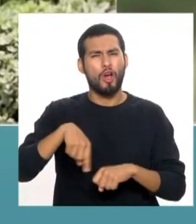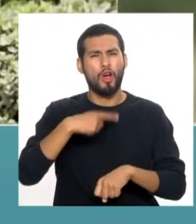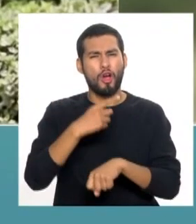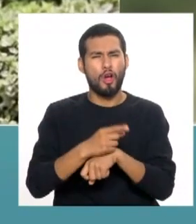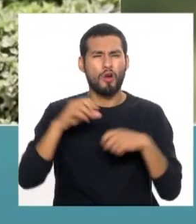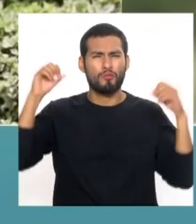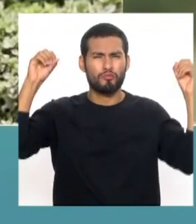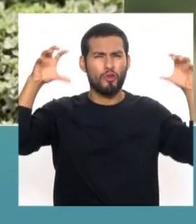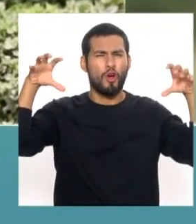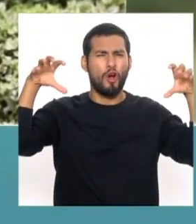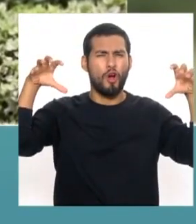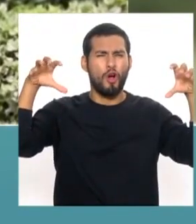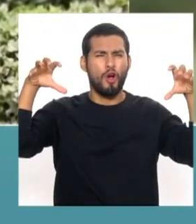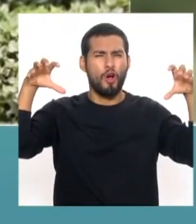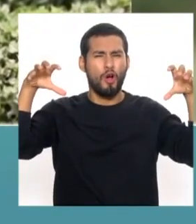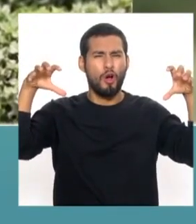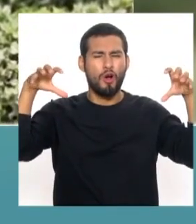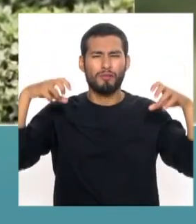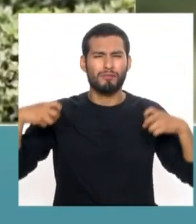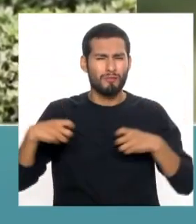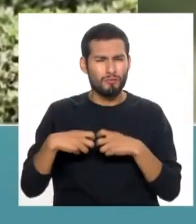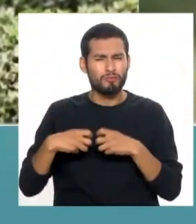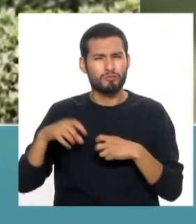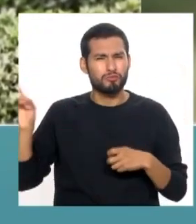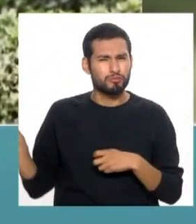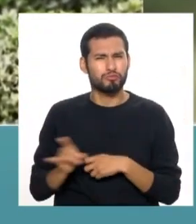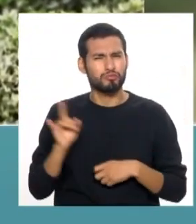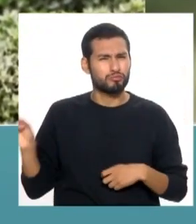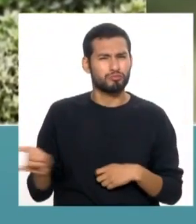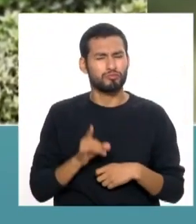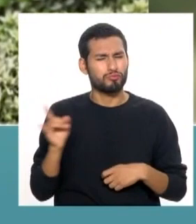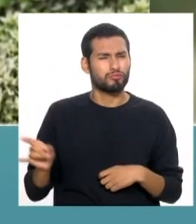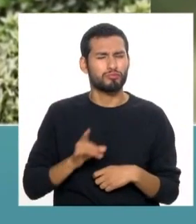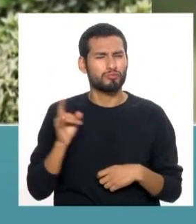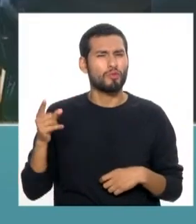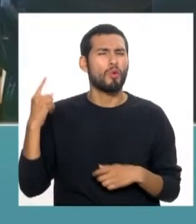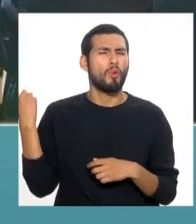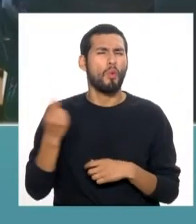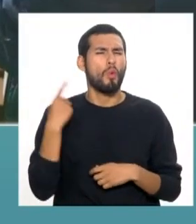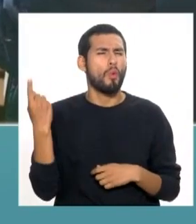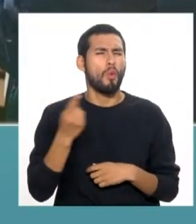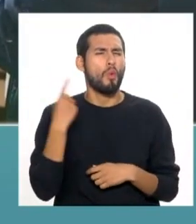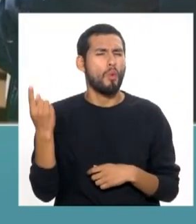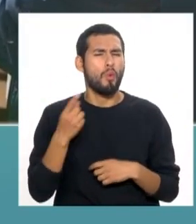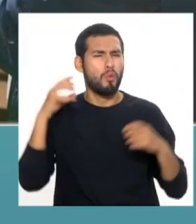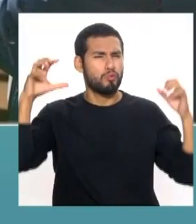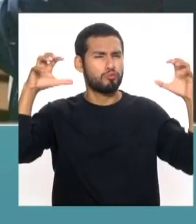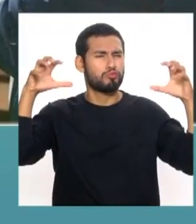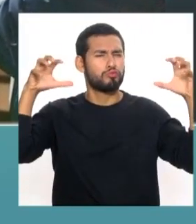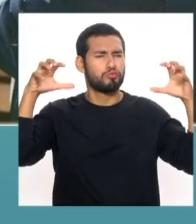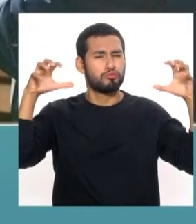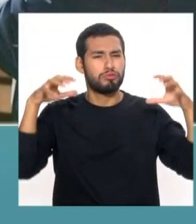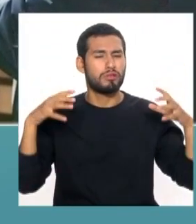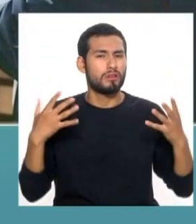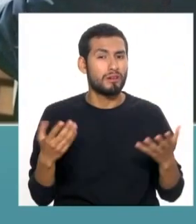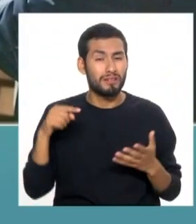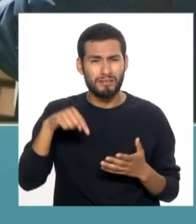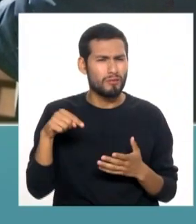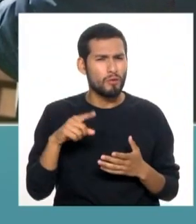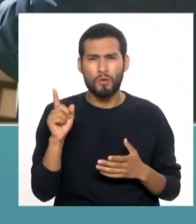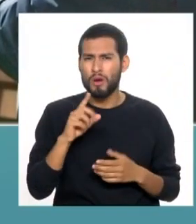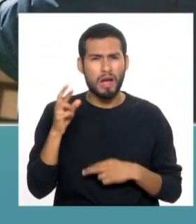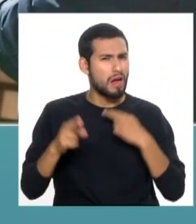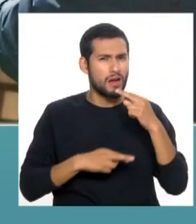consumen harta cantidad de corriente, de luz, y esta luz es de fuentes no